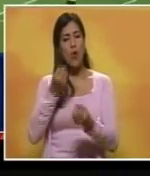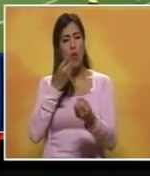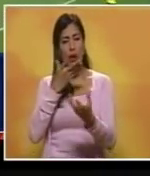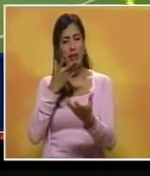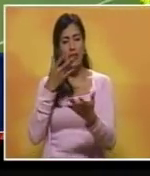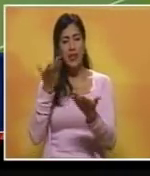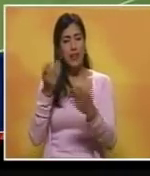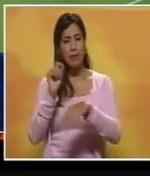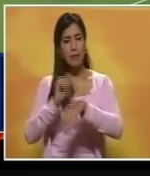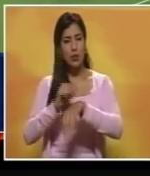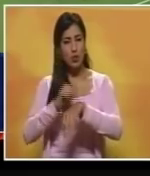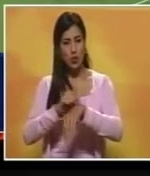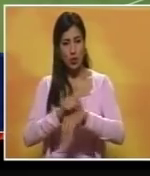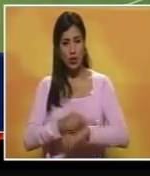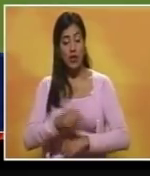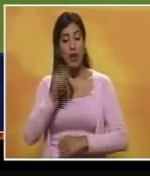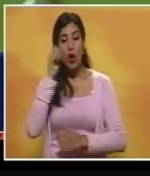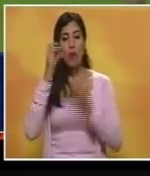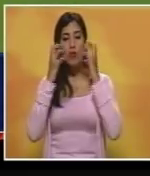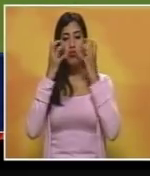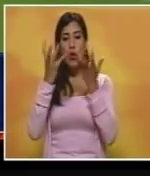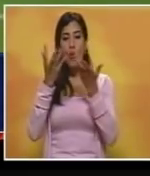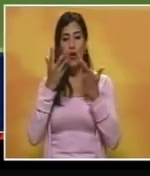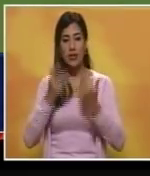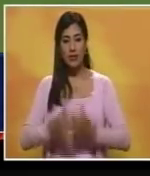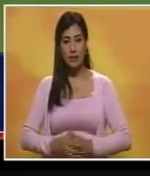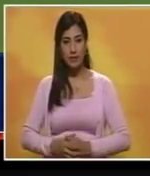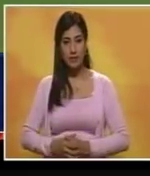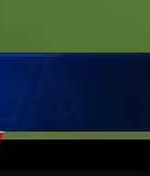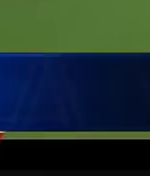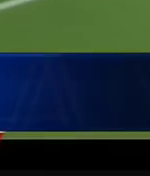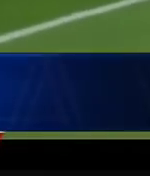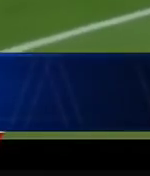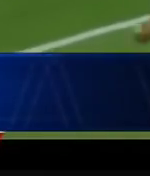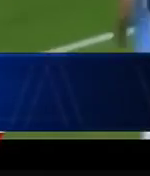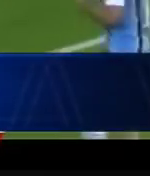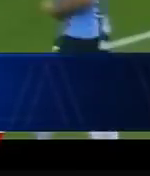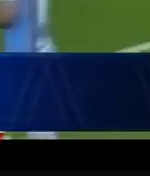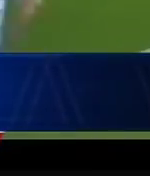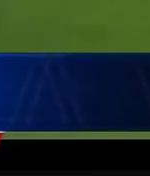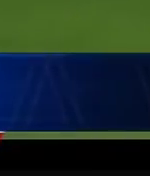detalles se los contamos en solo minutos con Gregorio Rojas. Ya venimos.